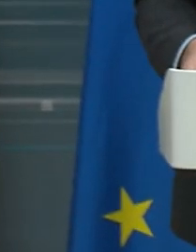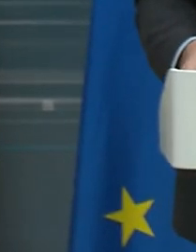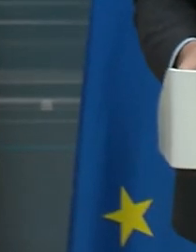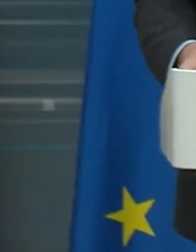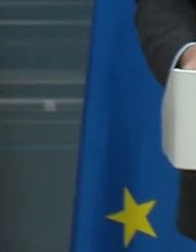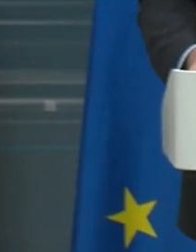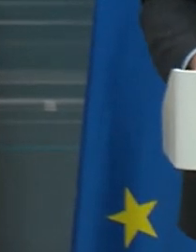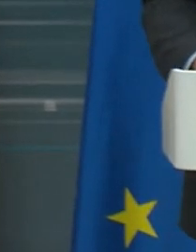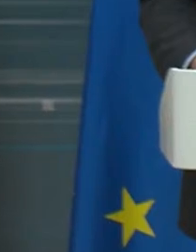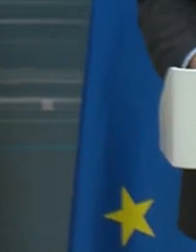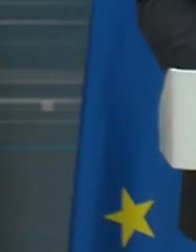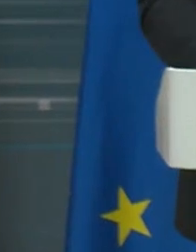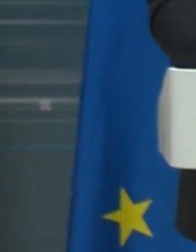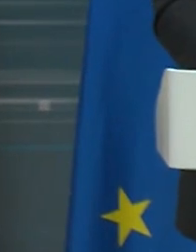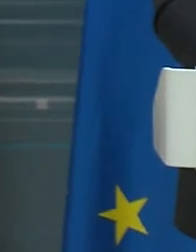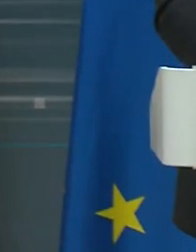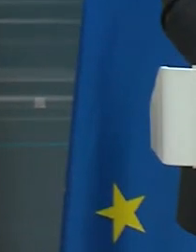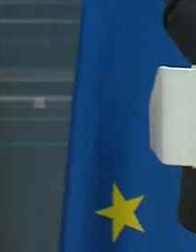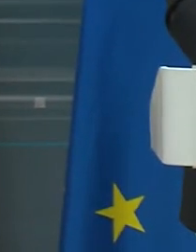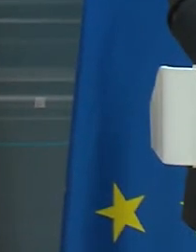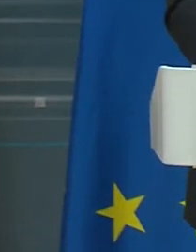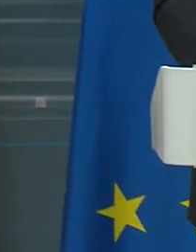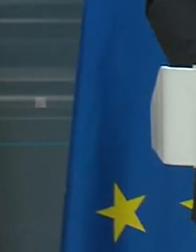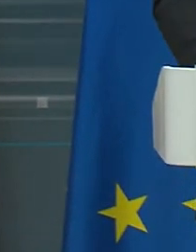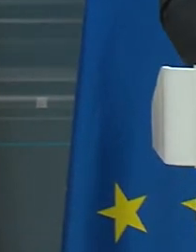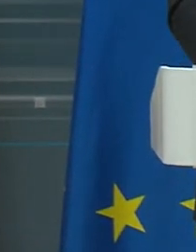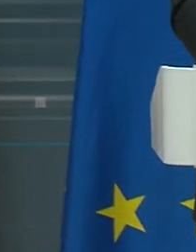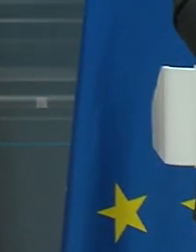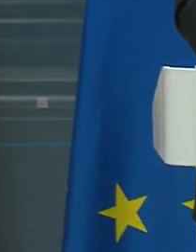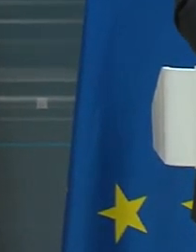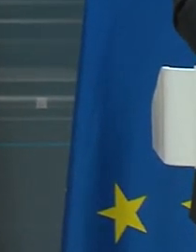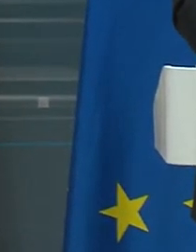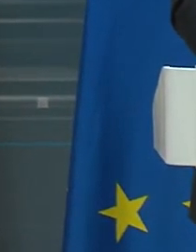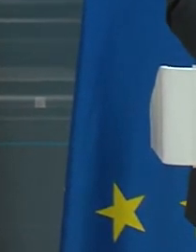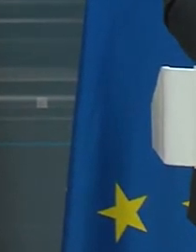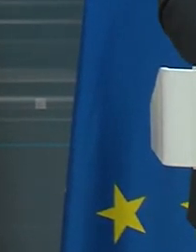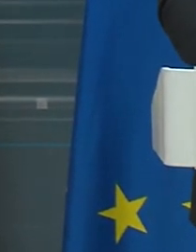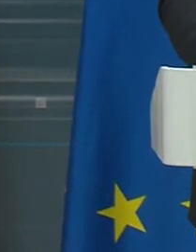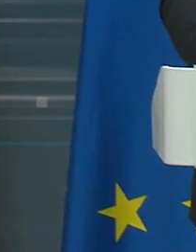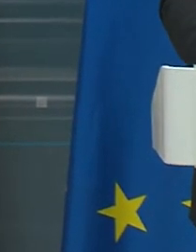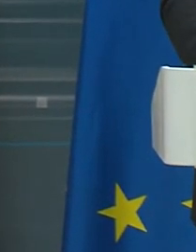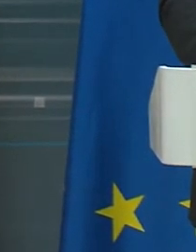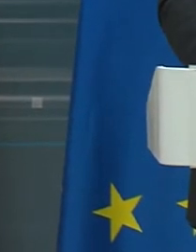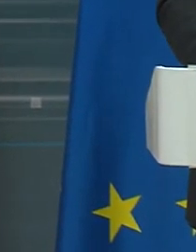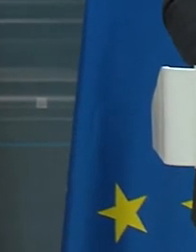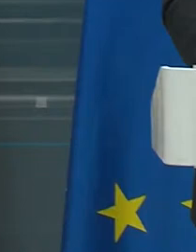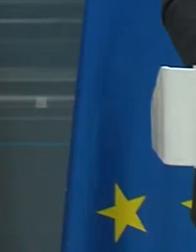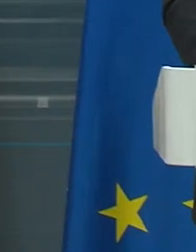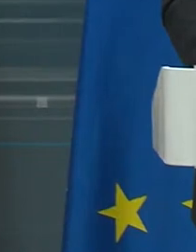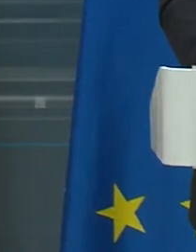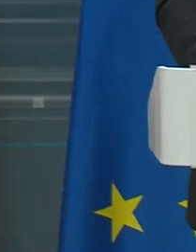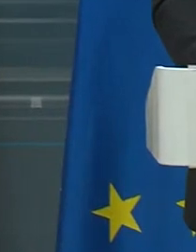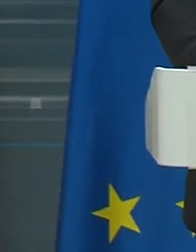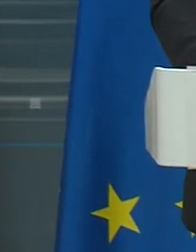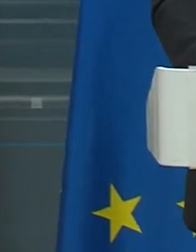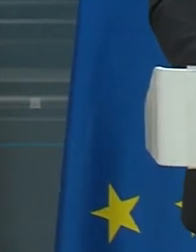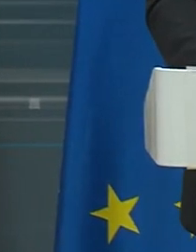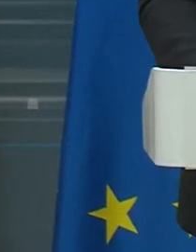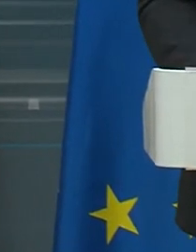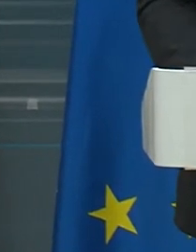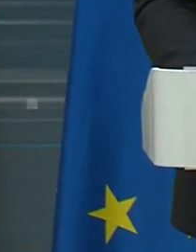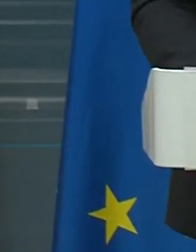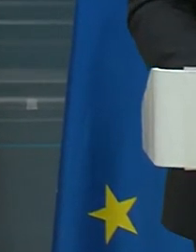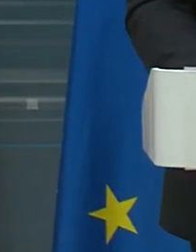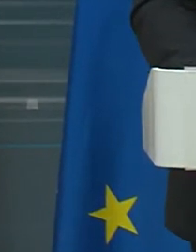movilidad sostenible al ministro puente tanto su visita a cantabria como su amable respuesta a